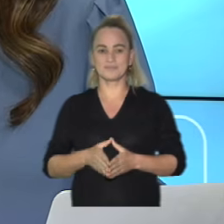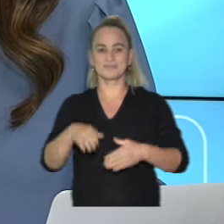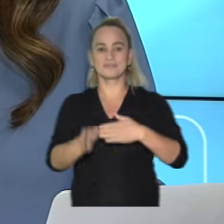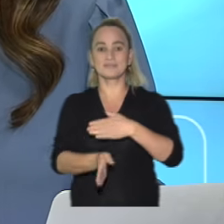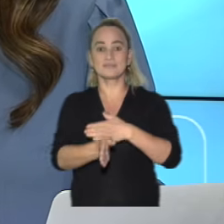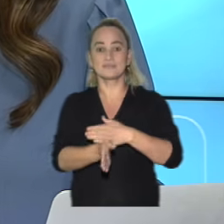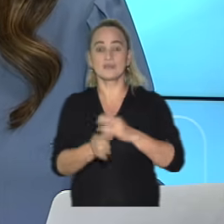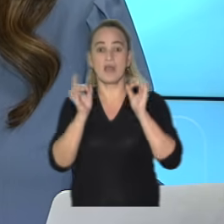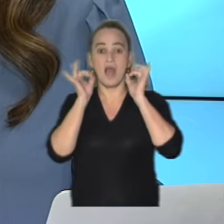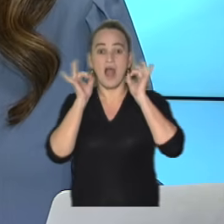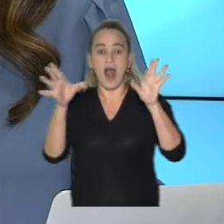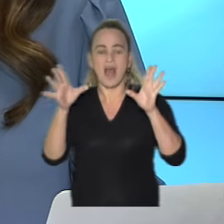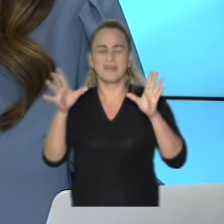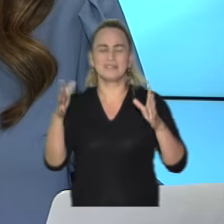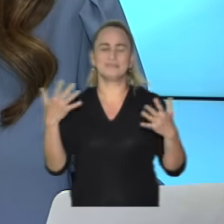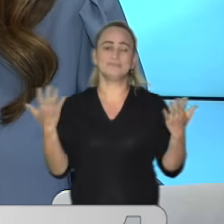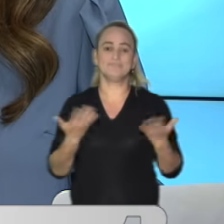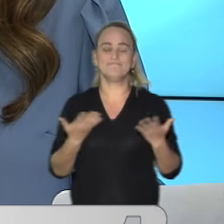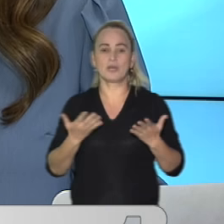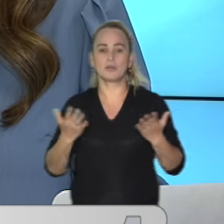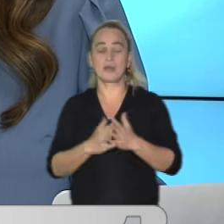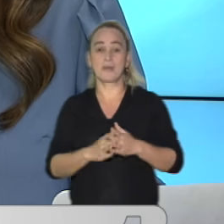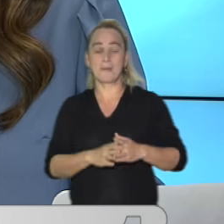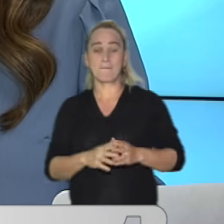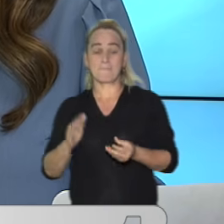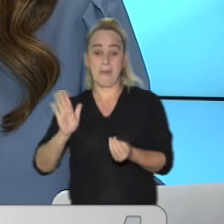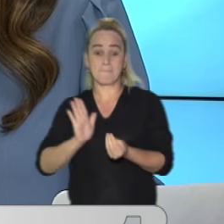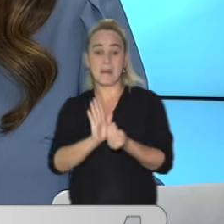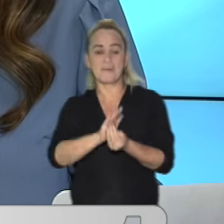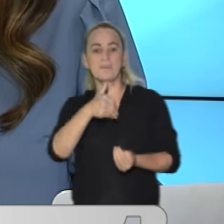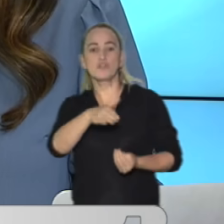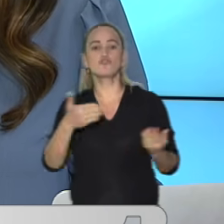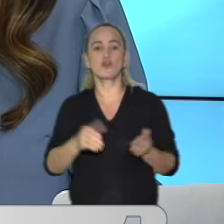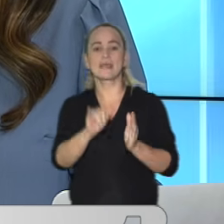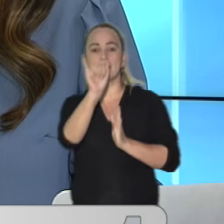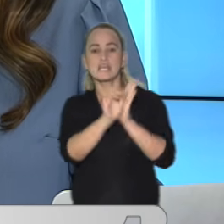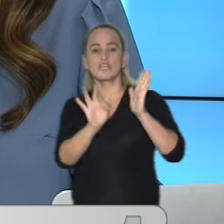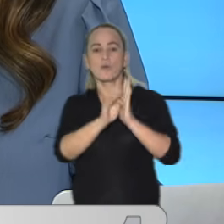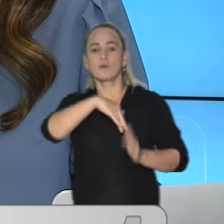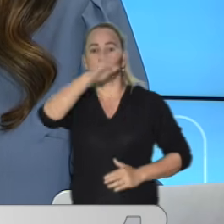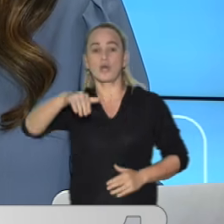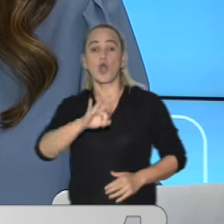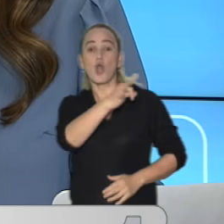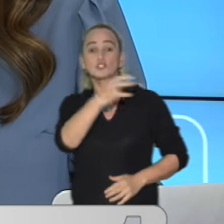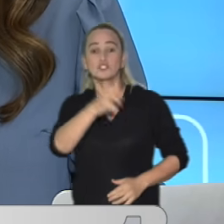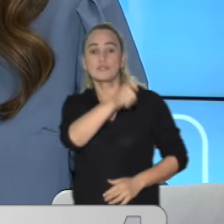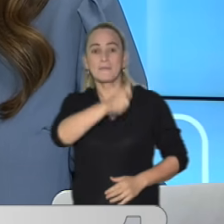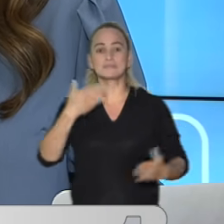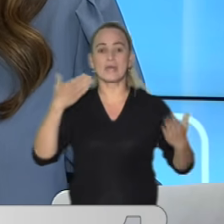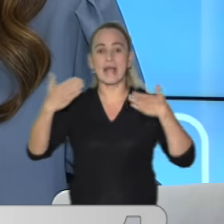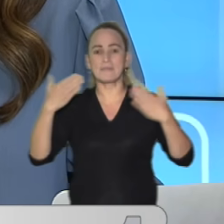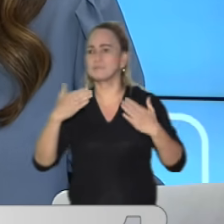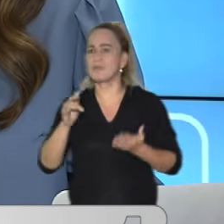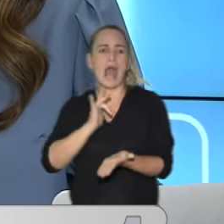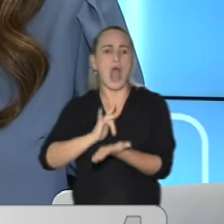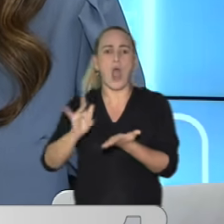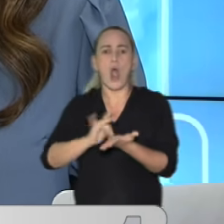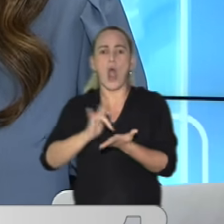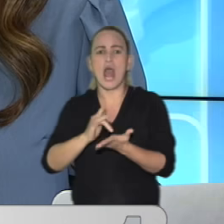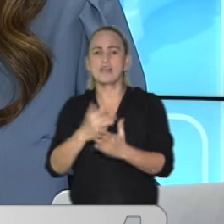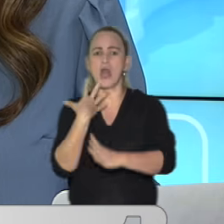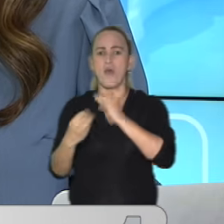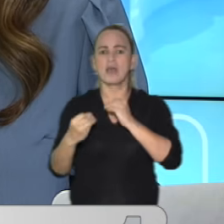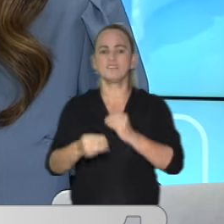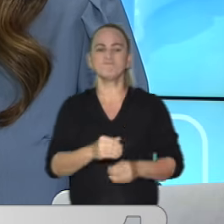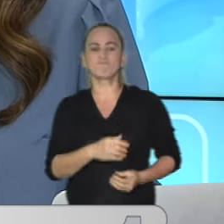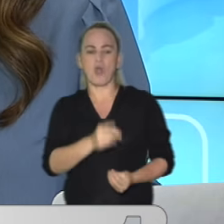Se agrava la situación de orden público por desplazamiento en Ituango, Antioquia. Ya son más de 800 los campesinos que huyeron por temor a las